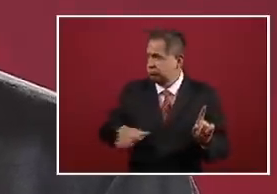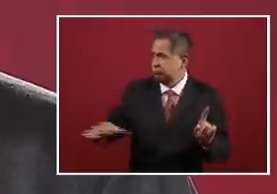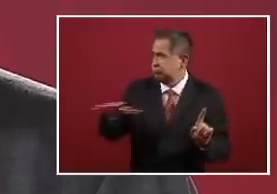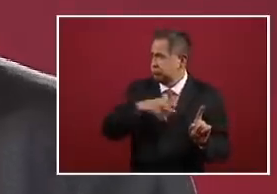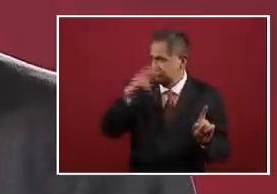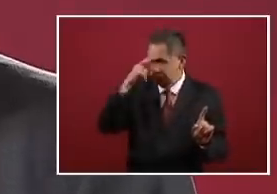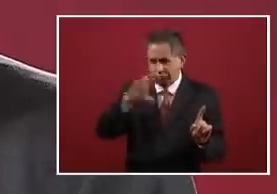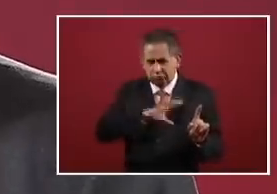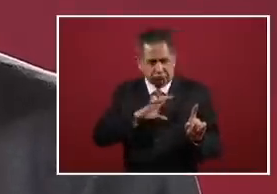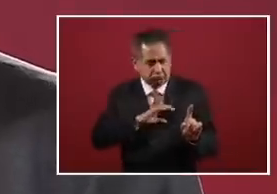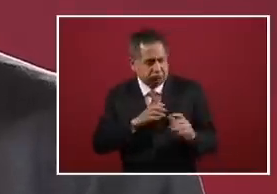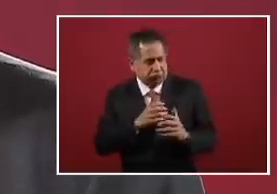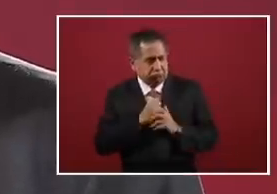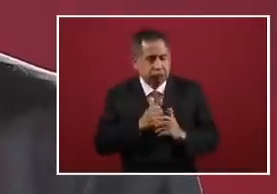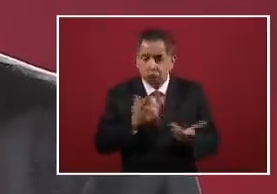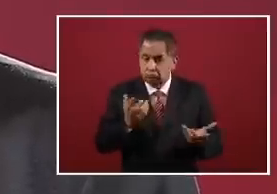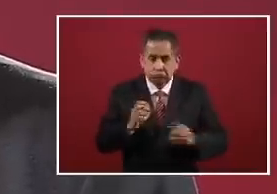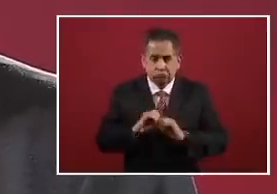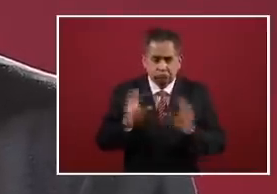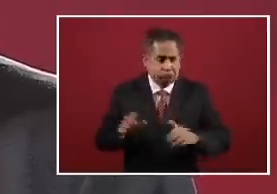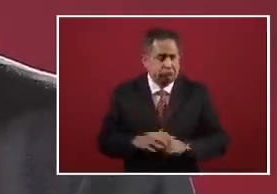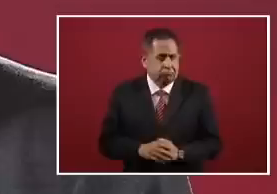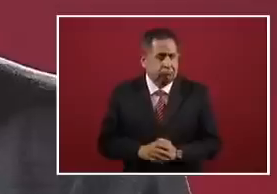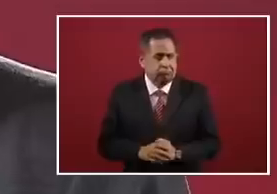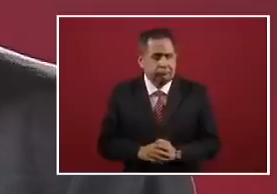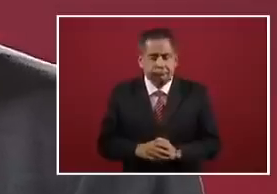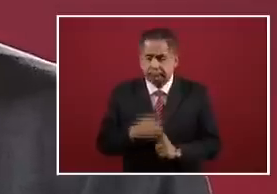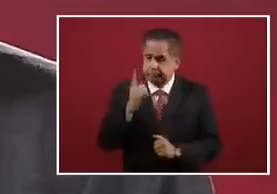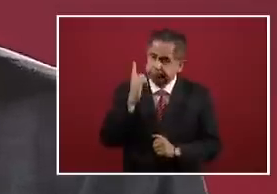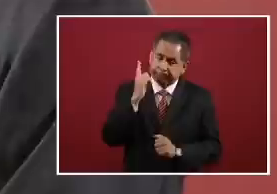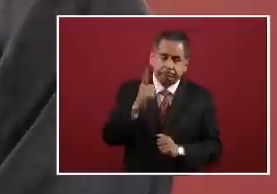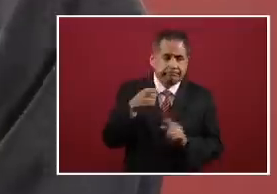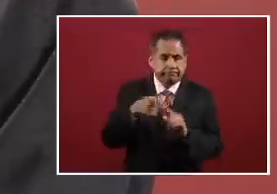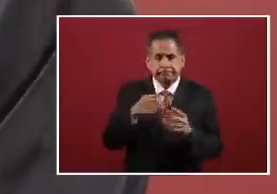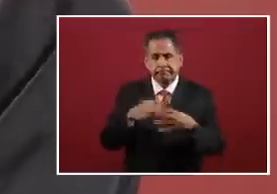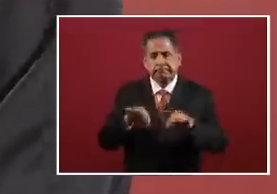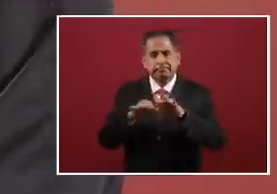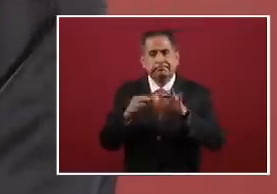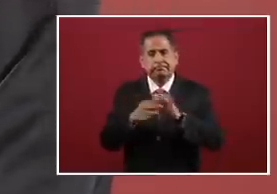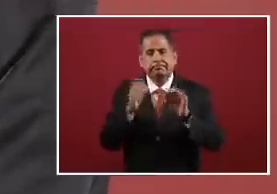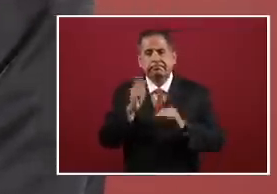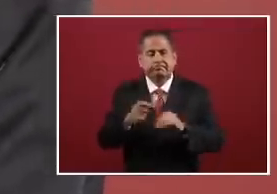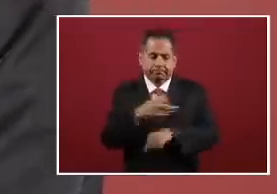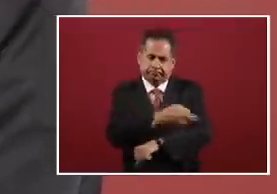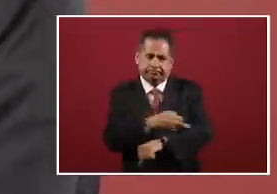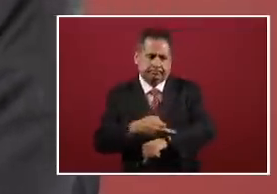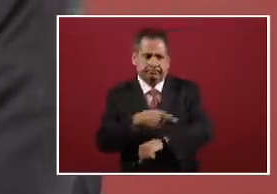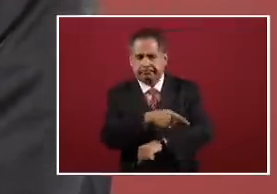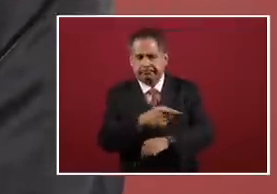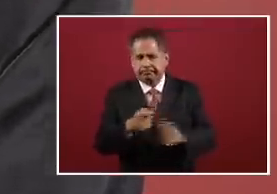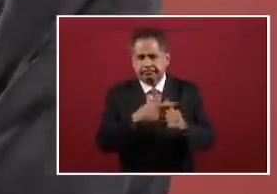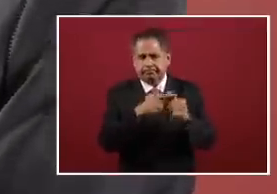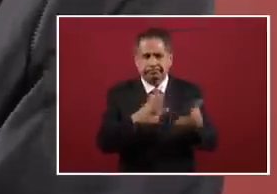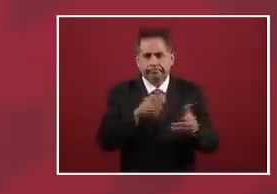sí, desde luego lo principal son los familiares, pero también